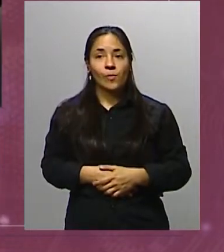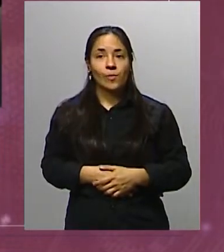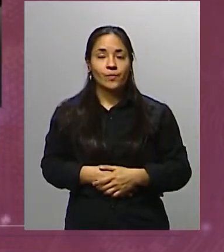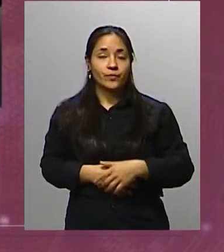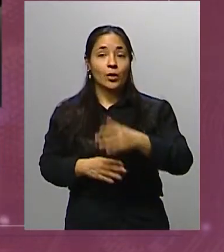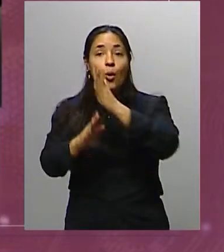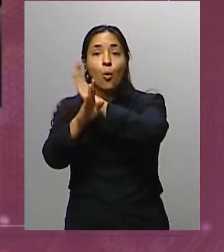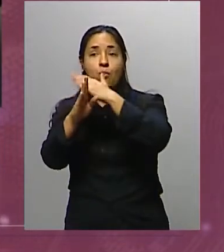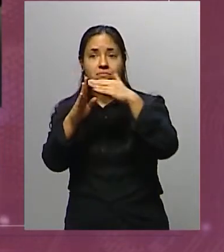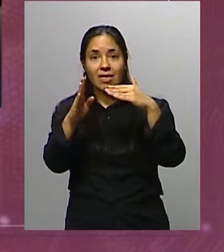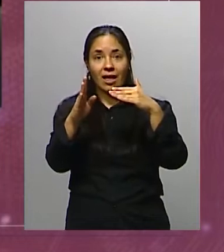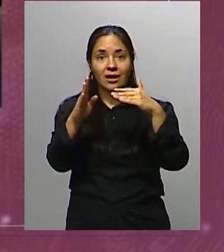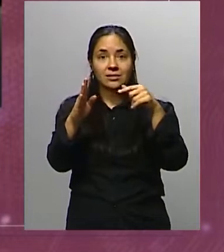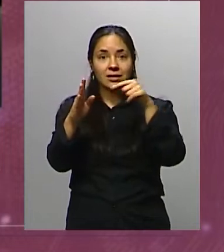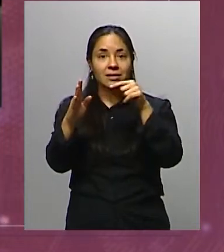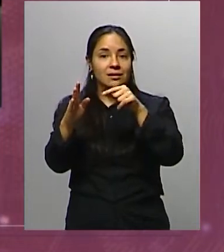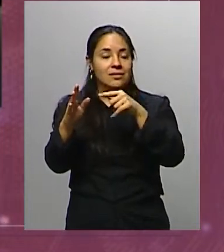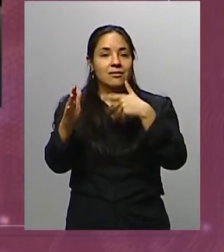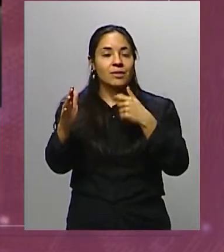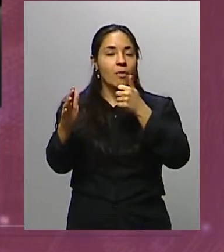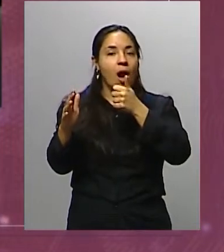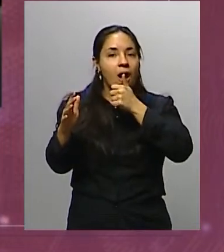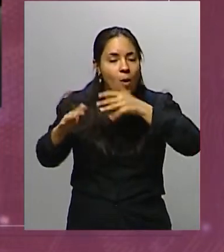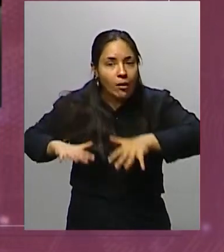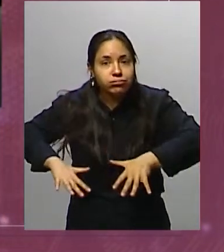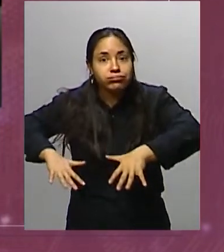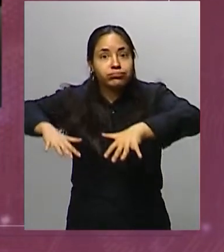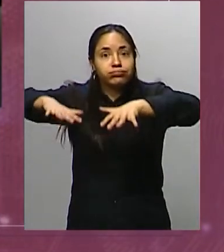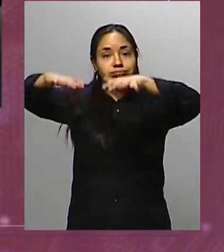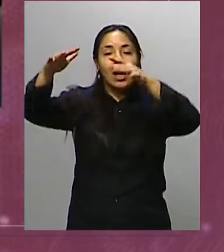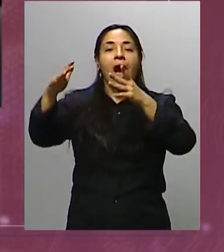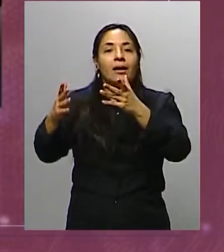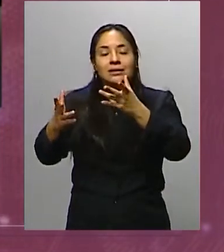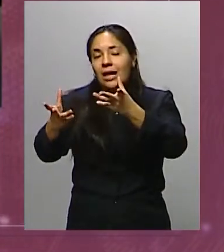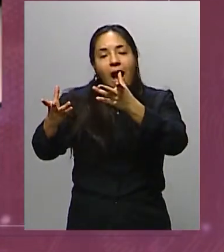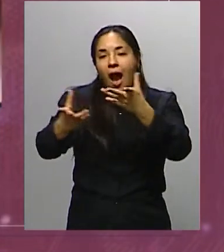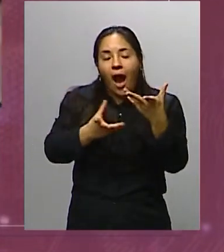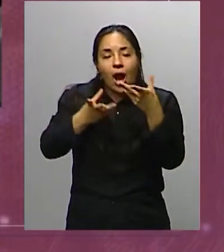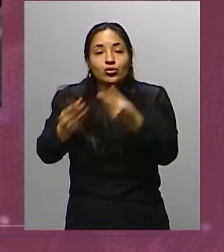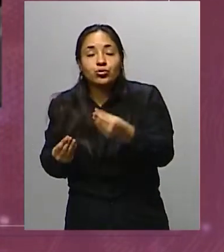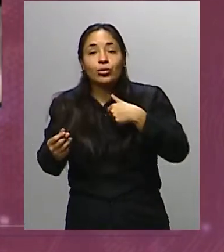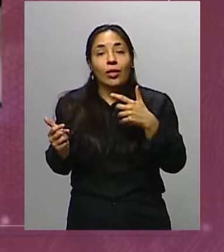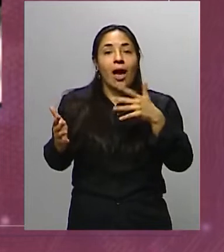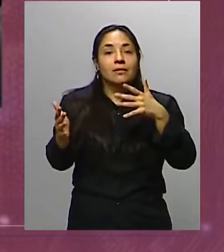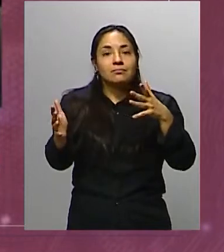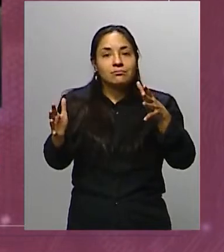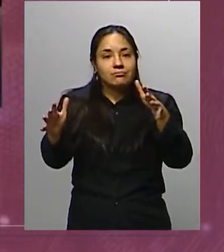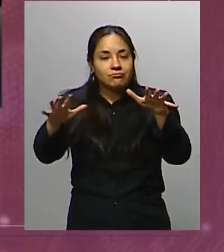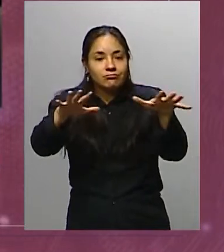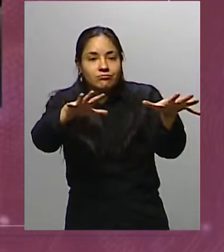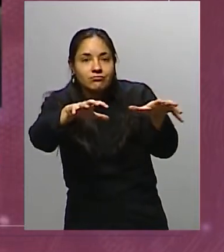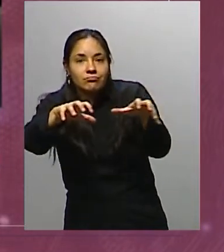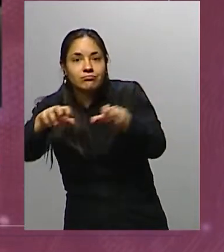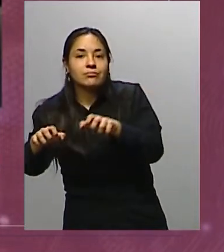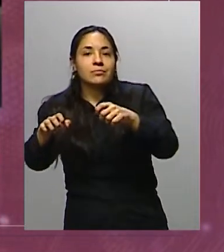humedal puede mitigar inundaciones. Y nosotros vemos, por ejemplo, en Mendoza, cada vez que vienen lluvias torrenciales en la época de